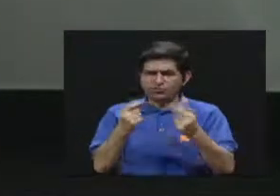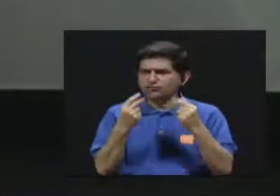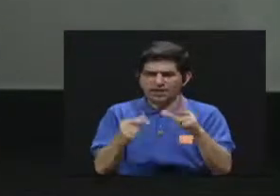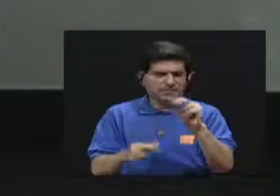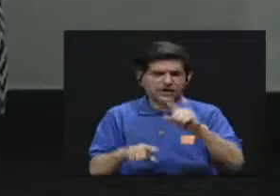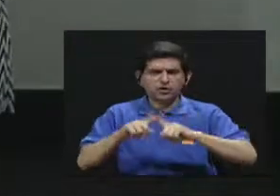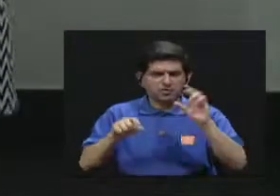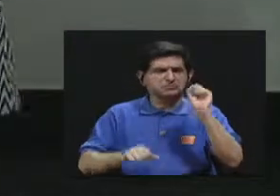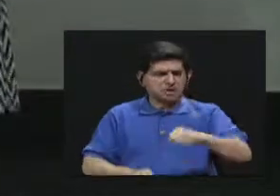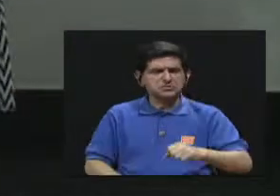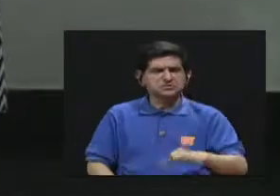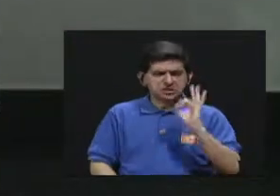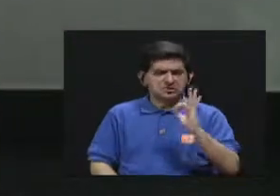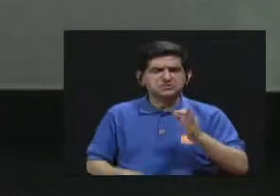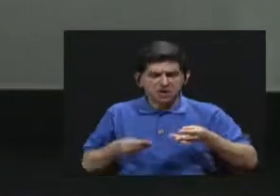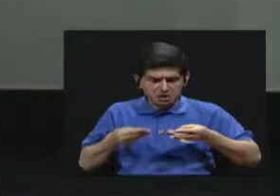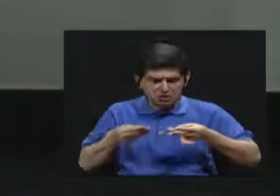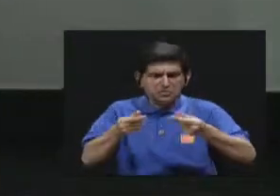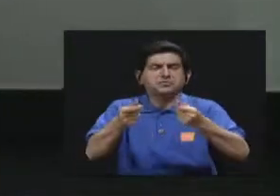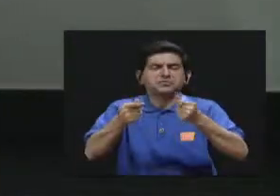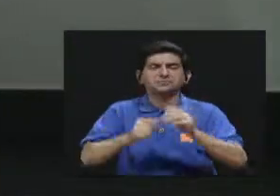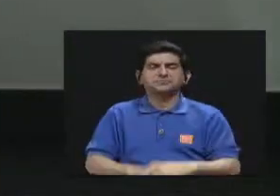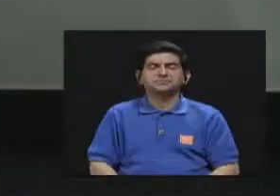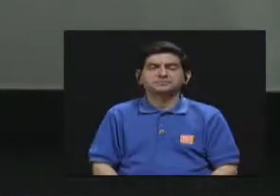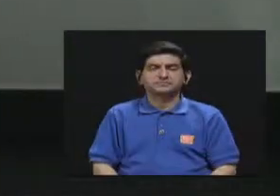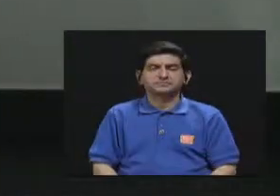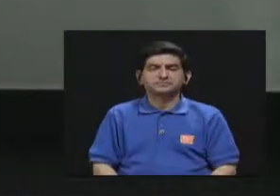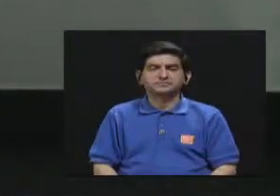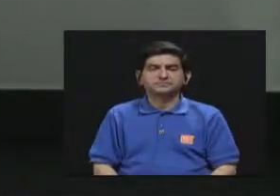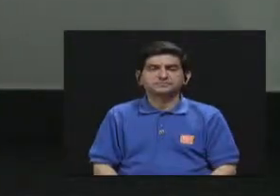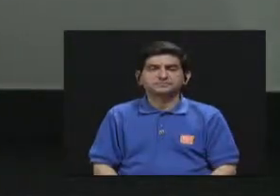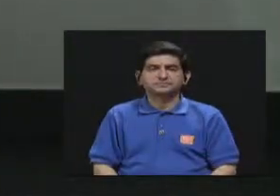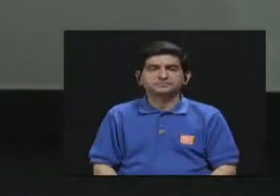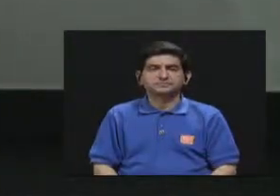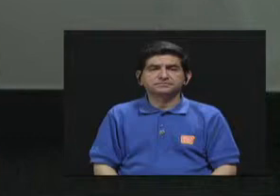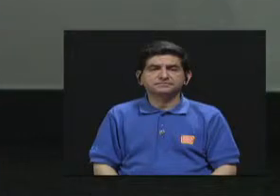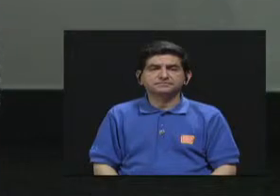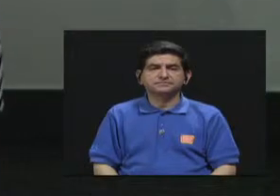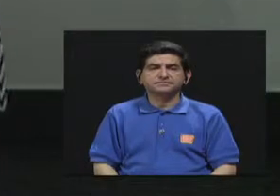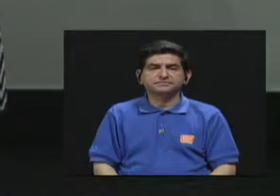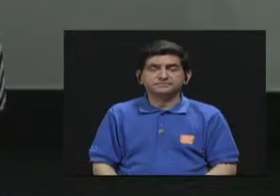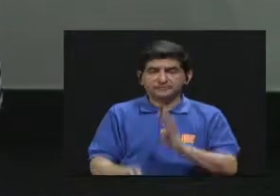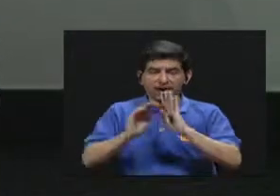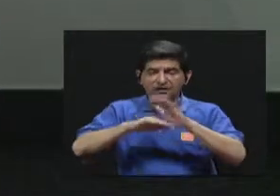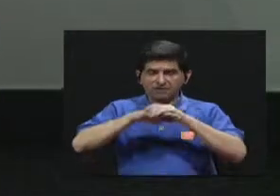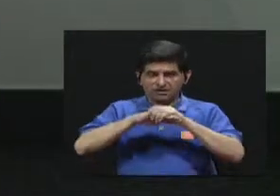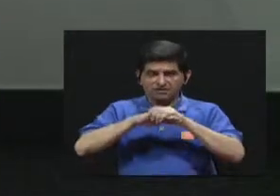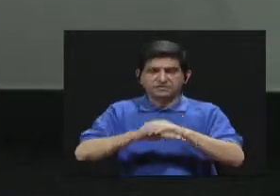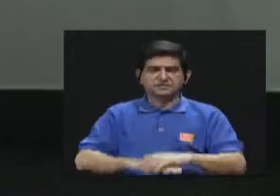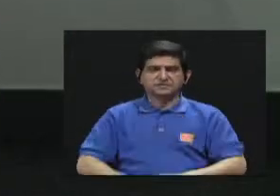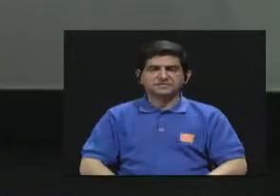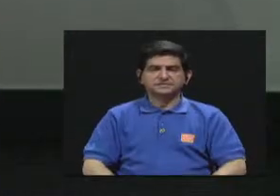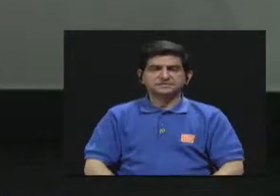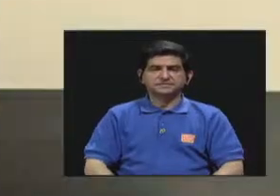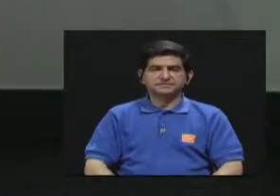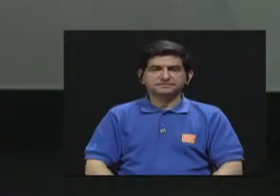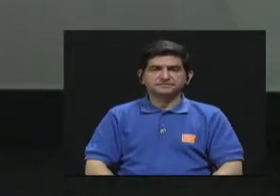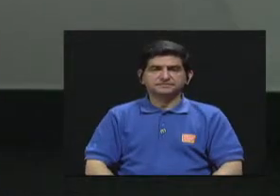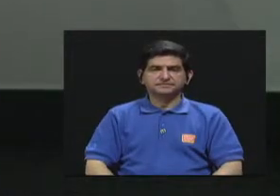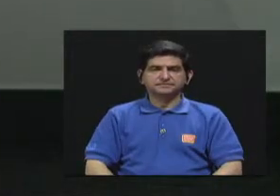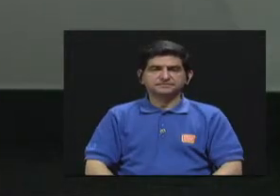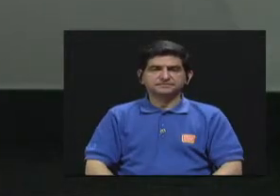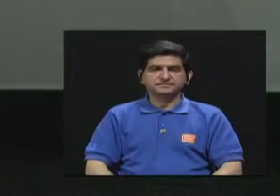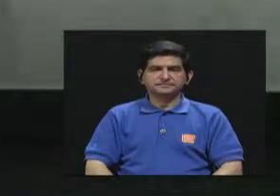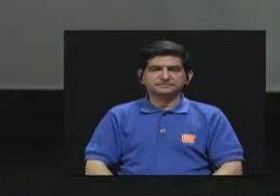no acelerada, pero sí va con buen ritmo. Hi everyone. Thank you very much for this on behalf of the entire